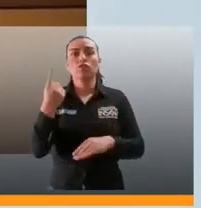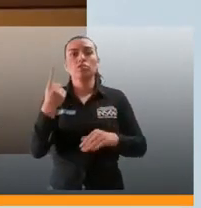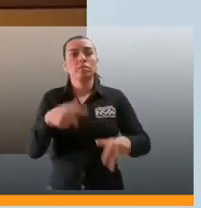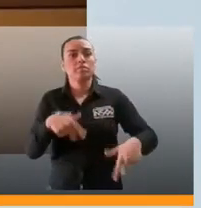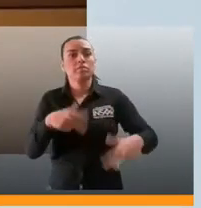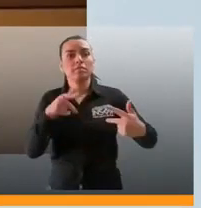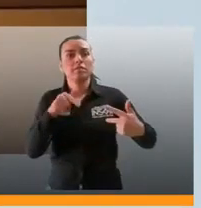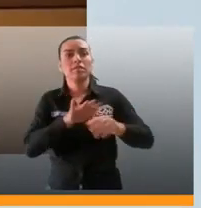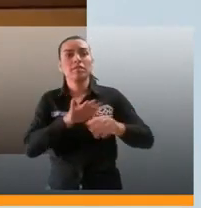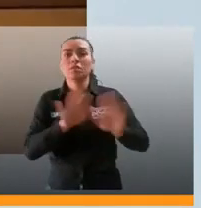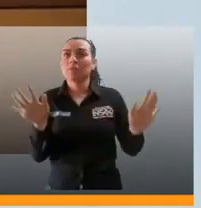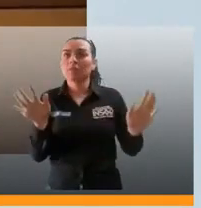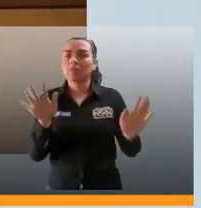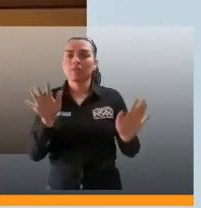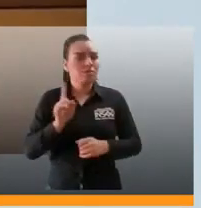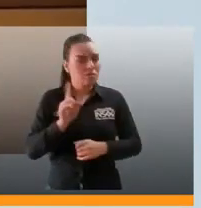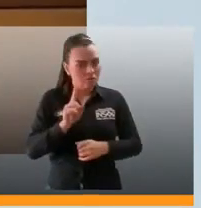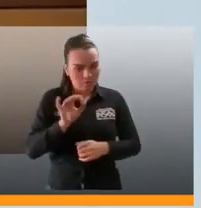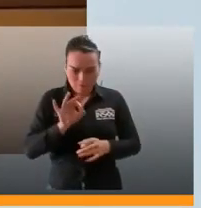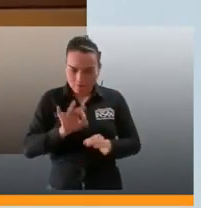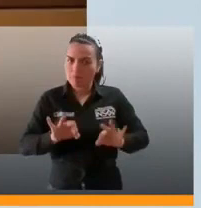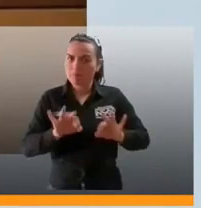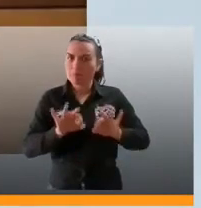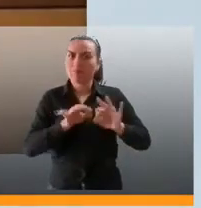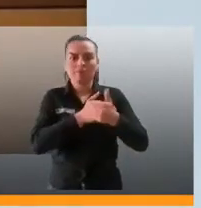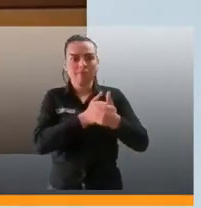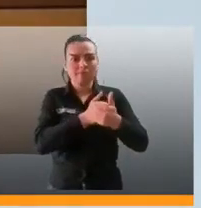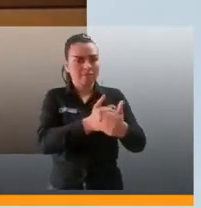lo largo del periodo sin desbordar